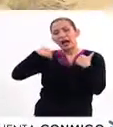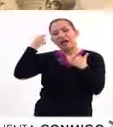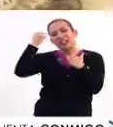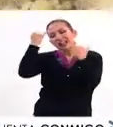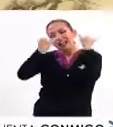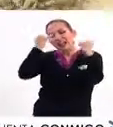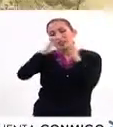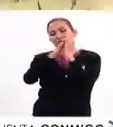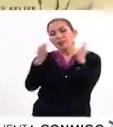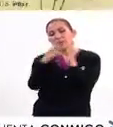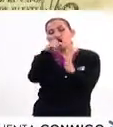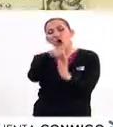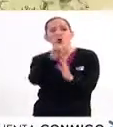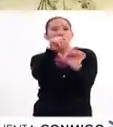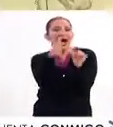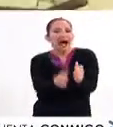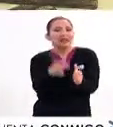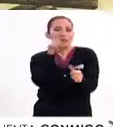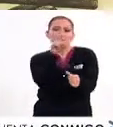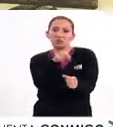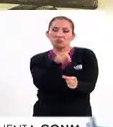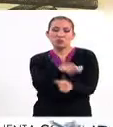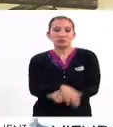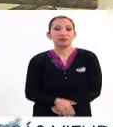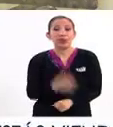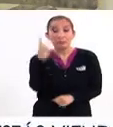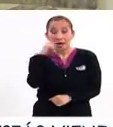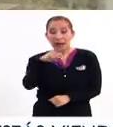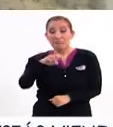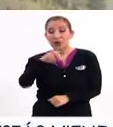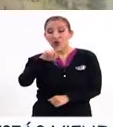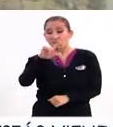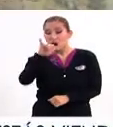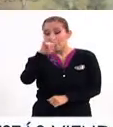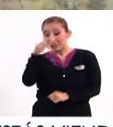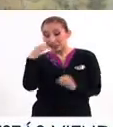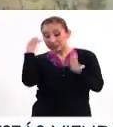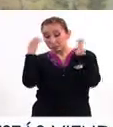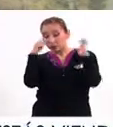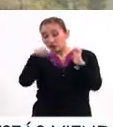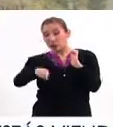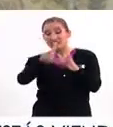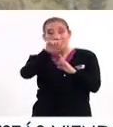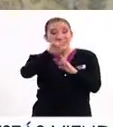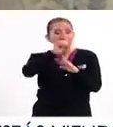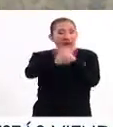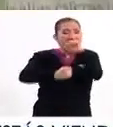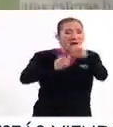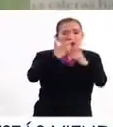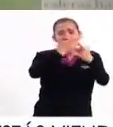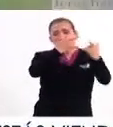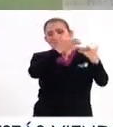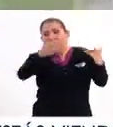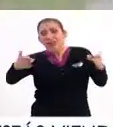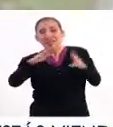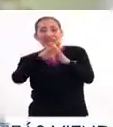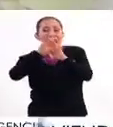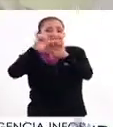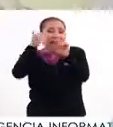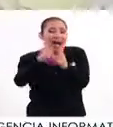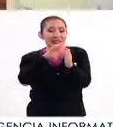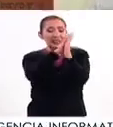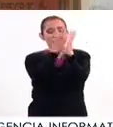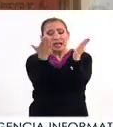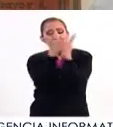Mercurio López, esta muestra recorre 70 años de historia de arte editorial que devela el interés y la participación de artistas desde